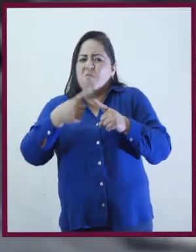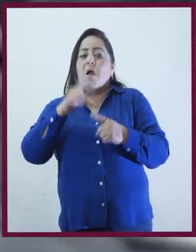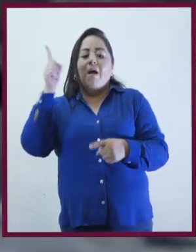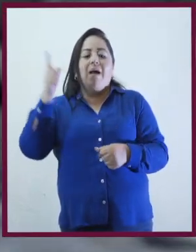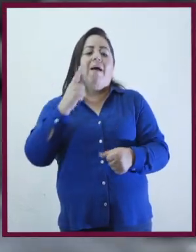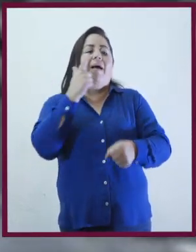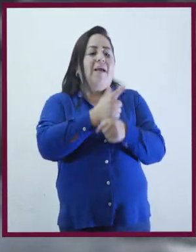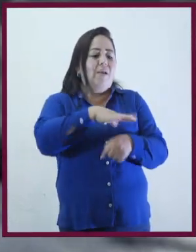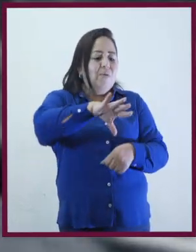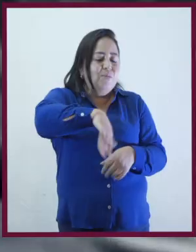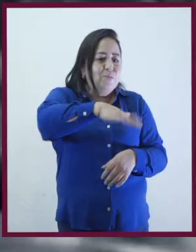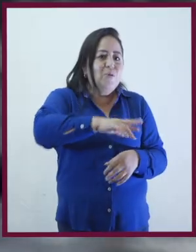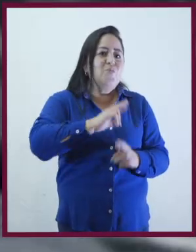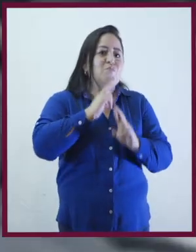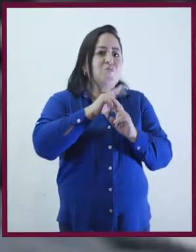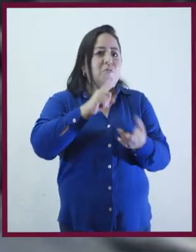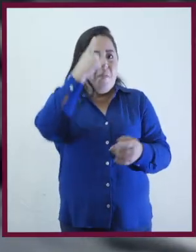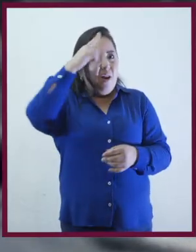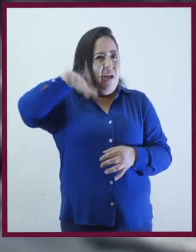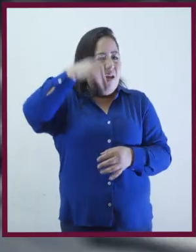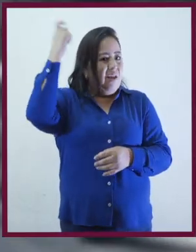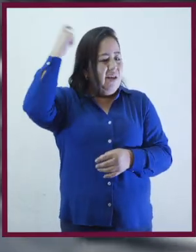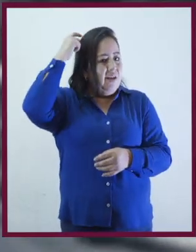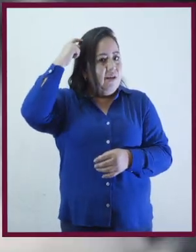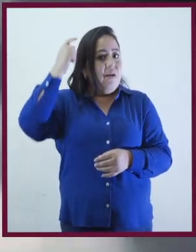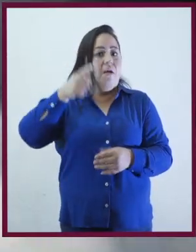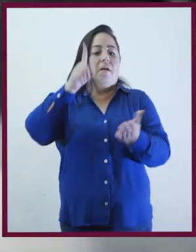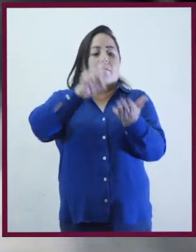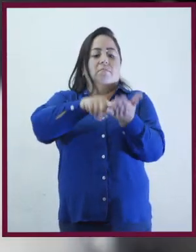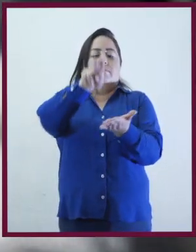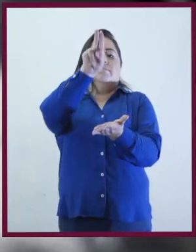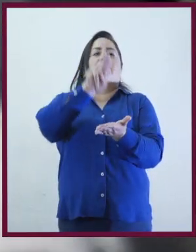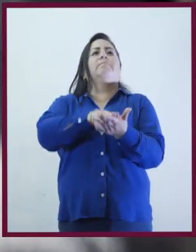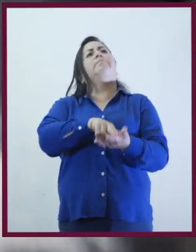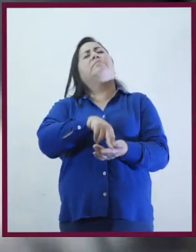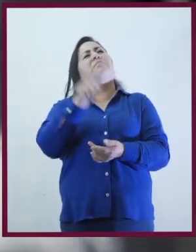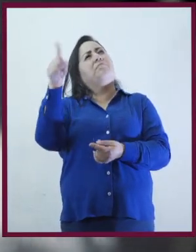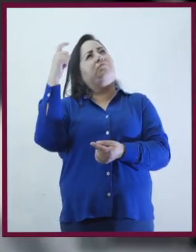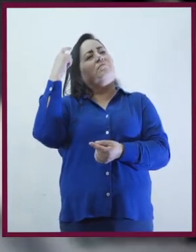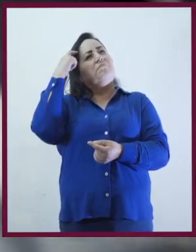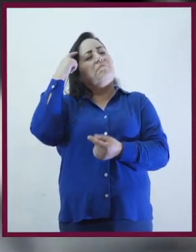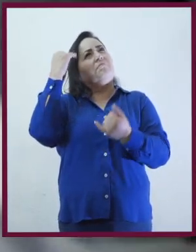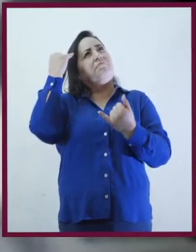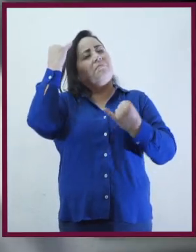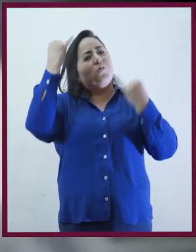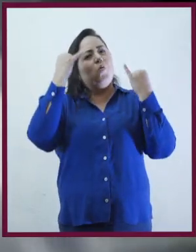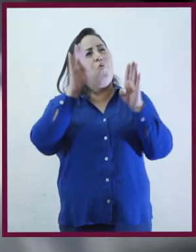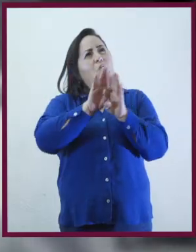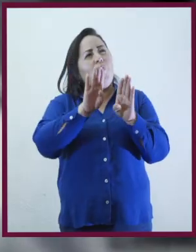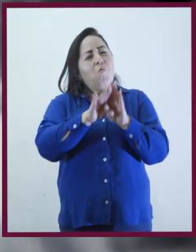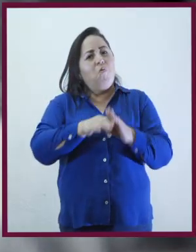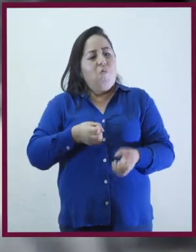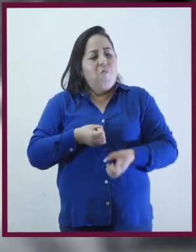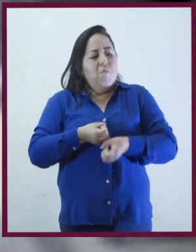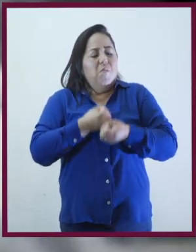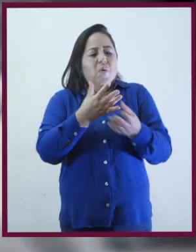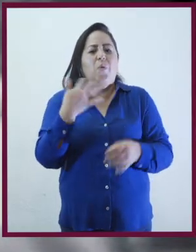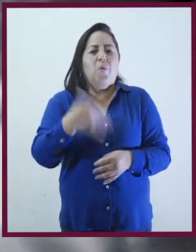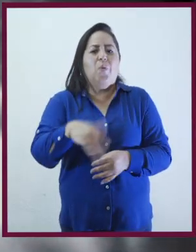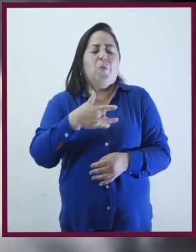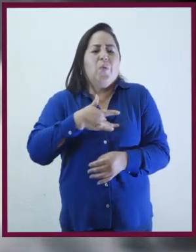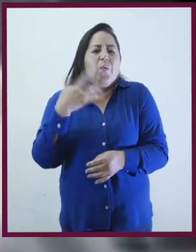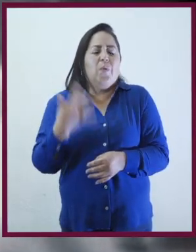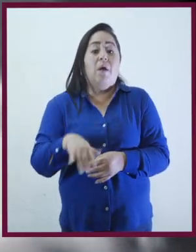la respuesta en el análisis de la mente. Acostado en un diván, el paciente medita y trata de expresar sus